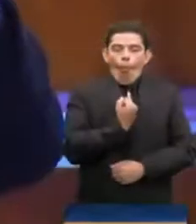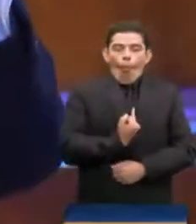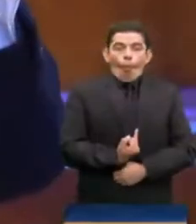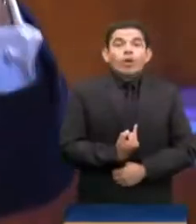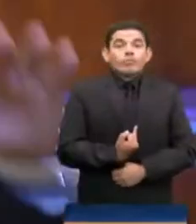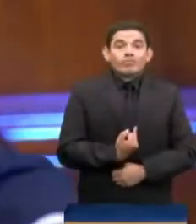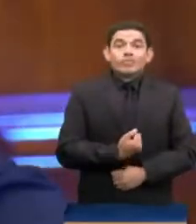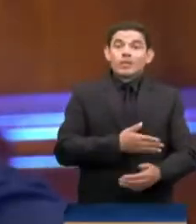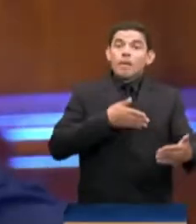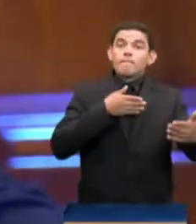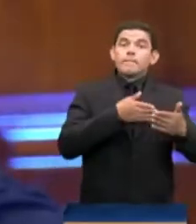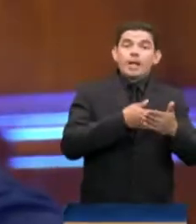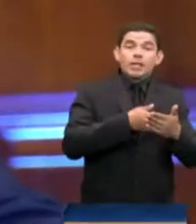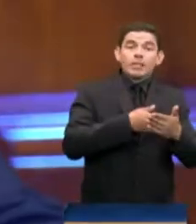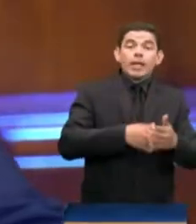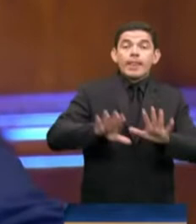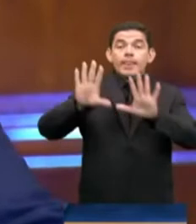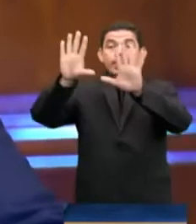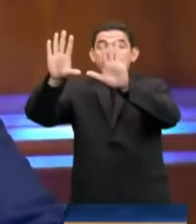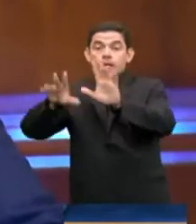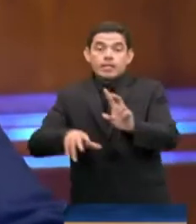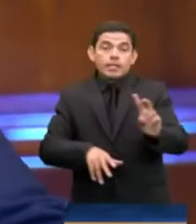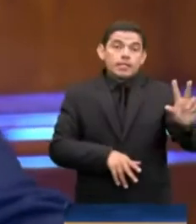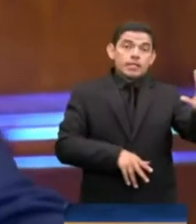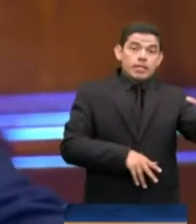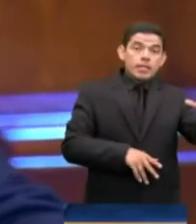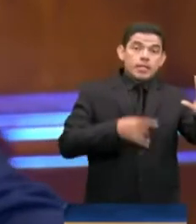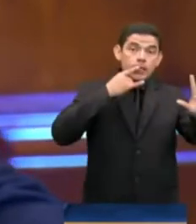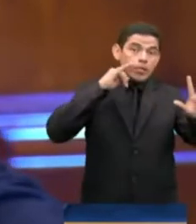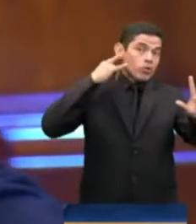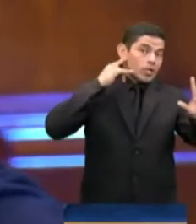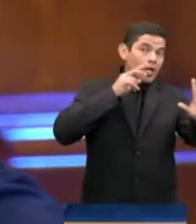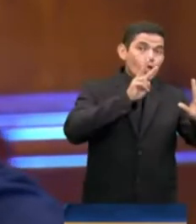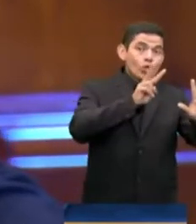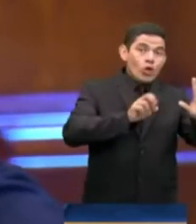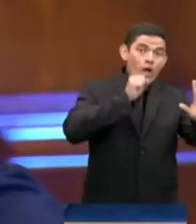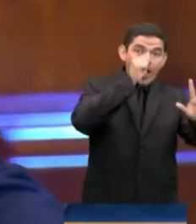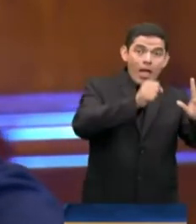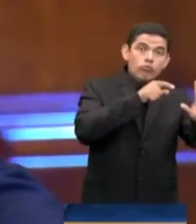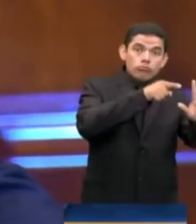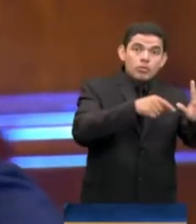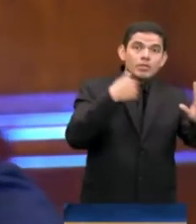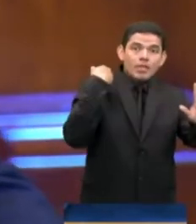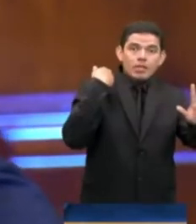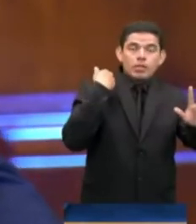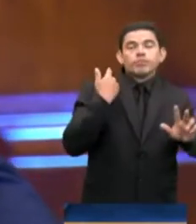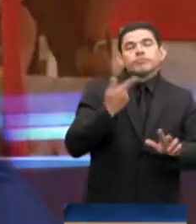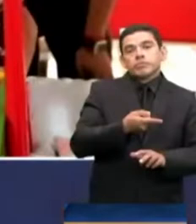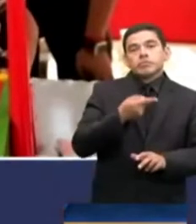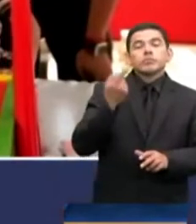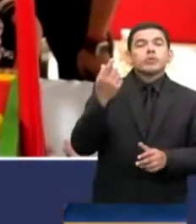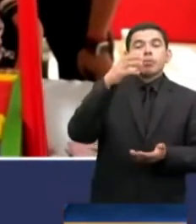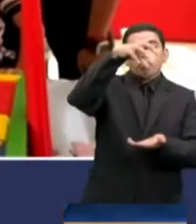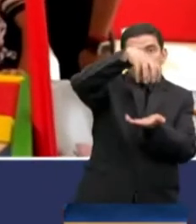impacta a 3 de cada 10 niños menores de 2 años, como Gael, de la